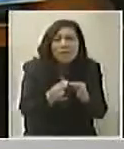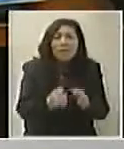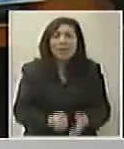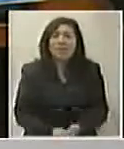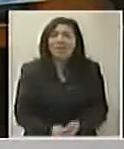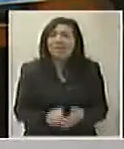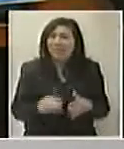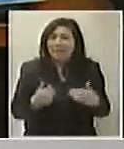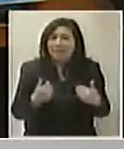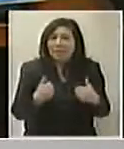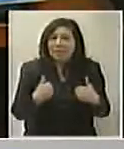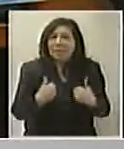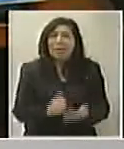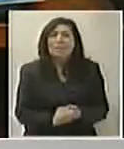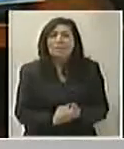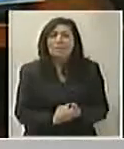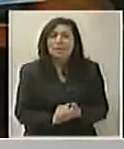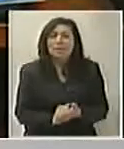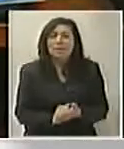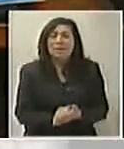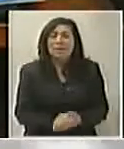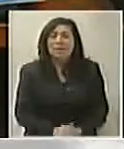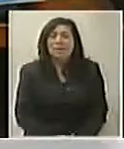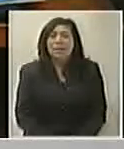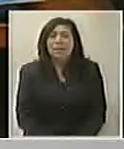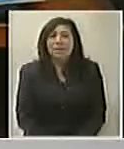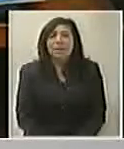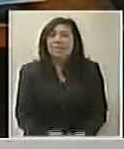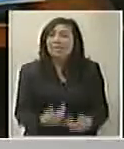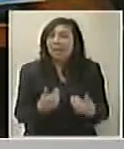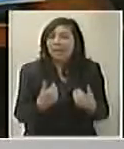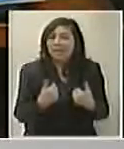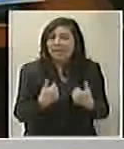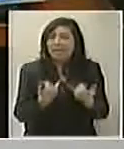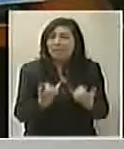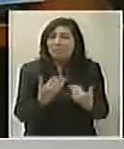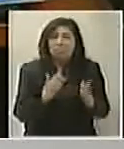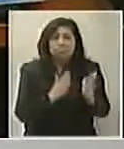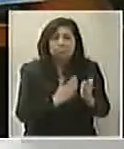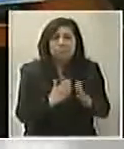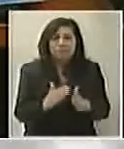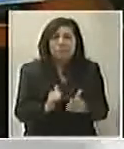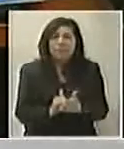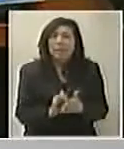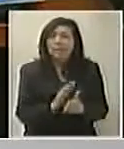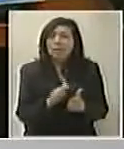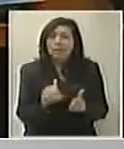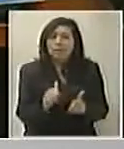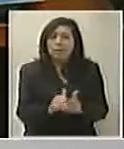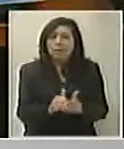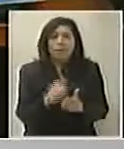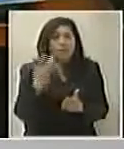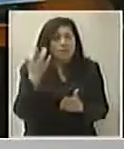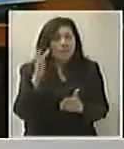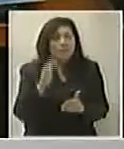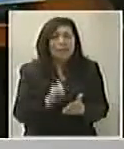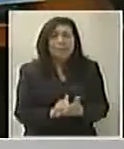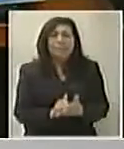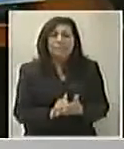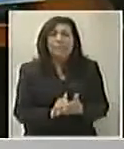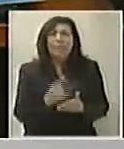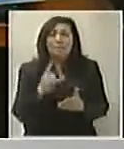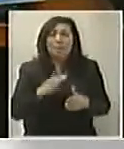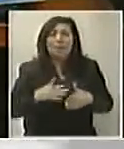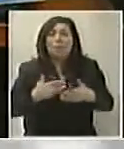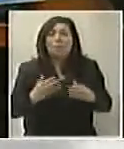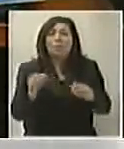que tengamos resultados, que tengamos estrategias, y que tengamos inteligencia para